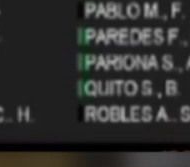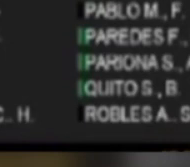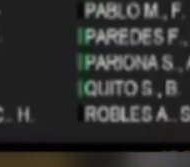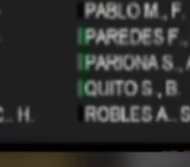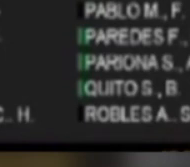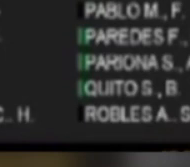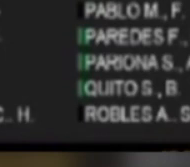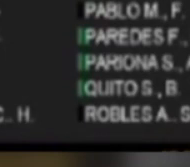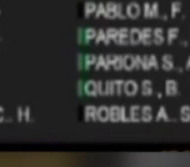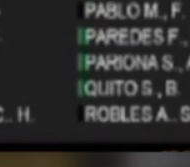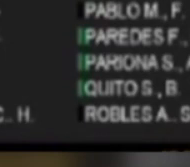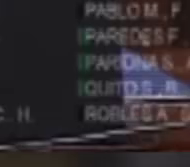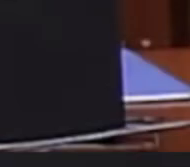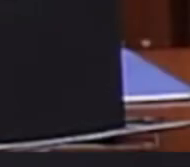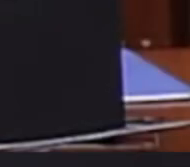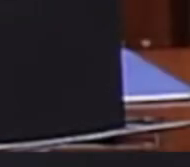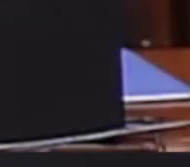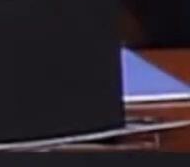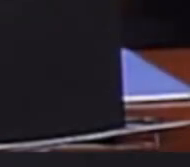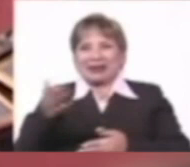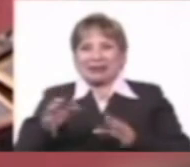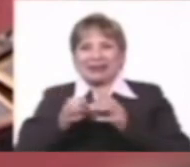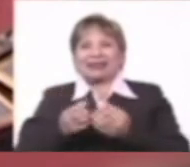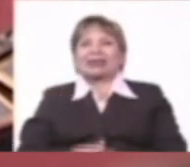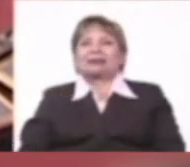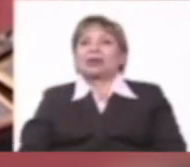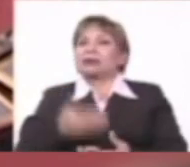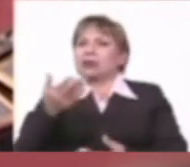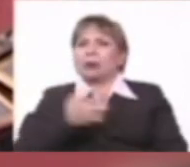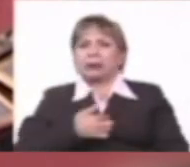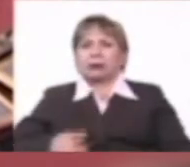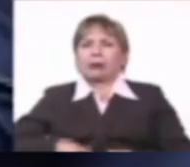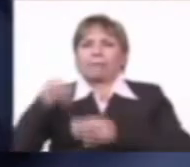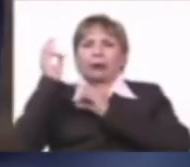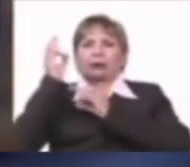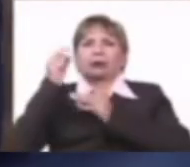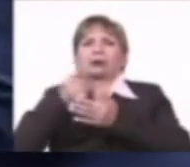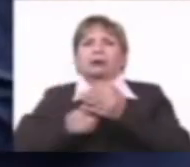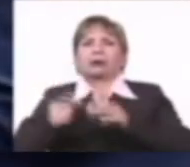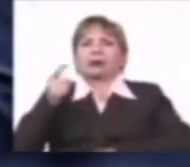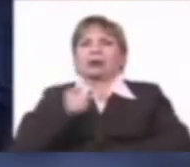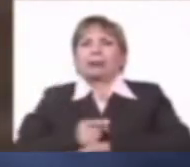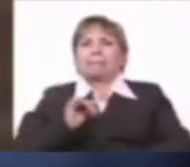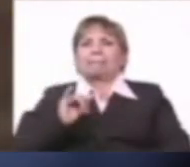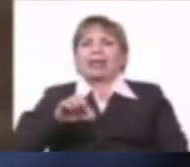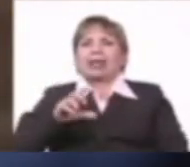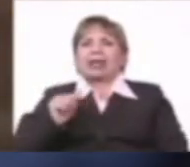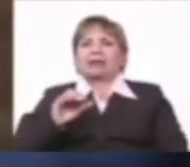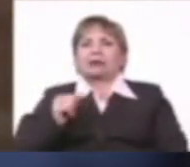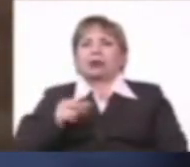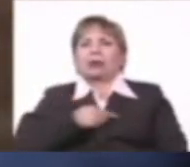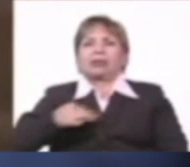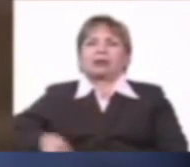Ha sido aprobada la propuesta de la presidencia. Señor presidente, voy a sustentar la moción de interpelación al ministro de Energía